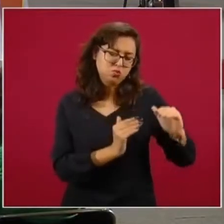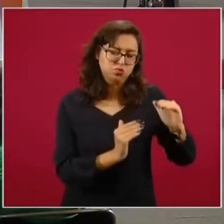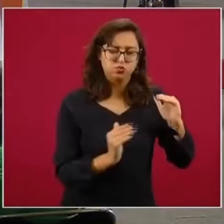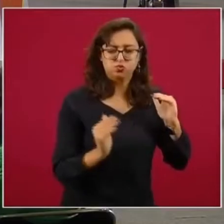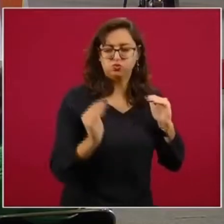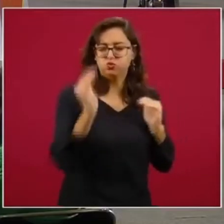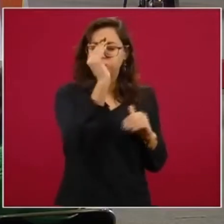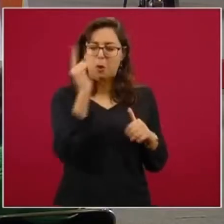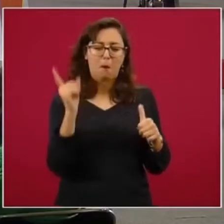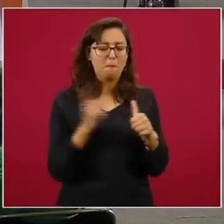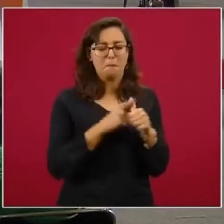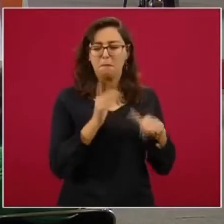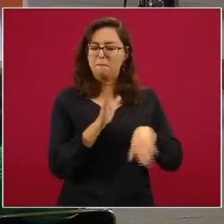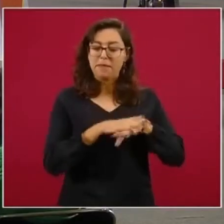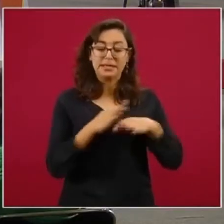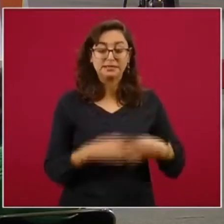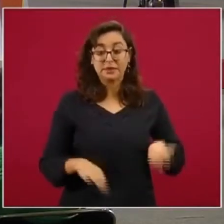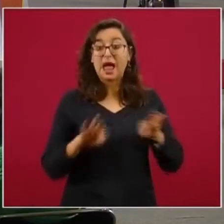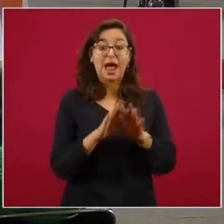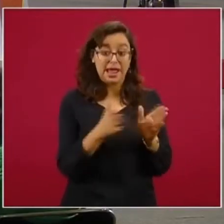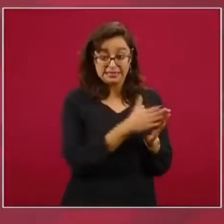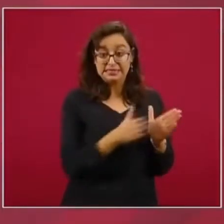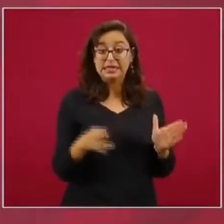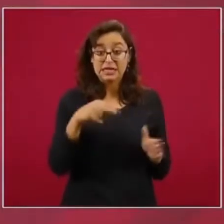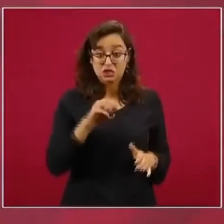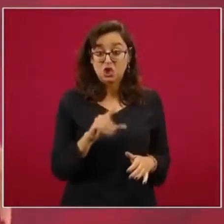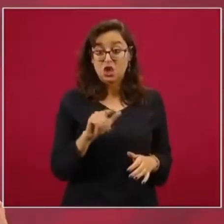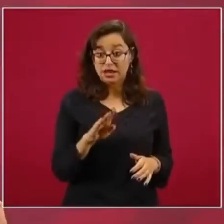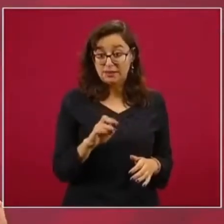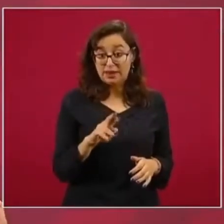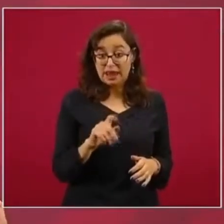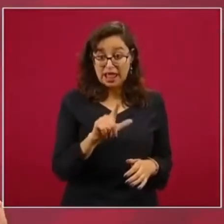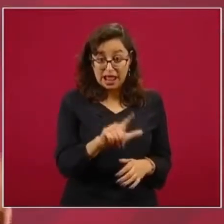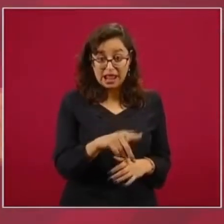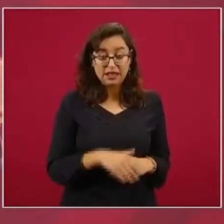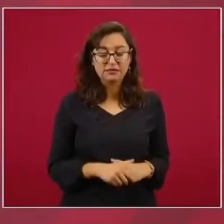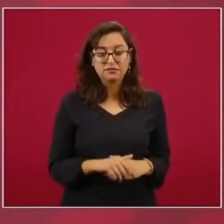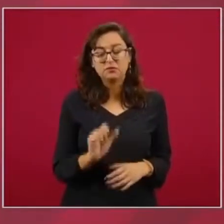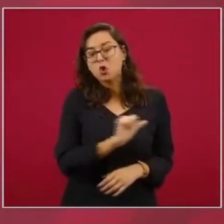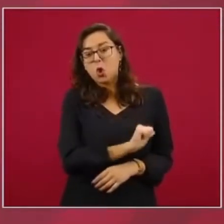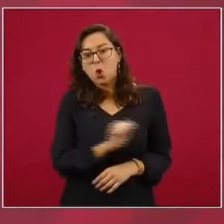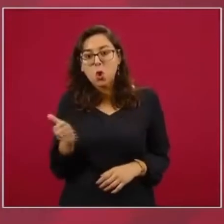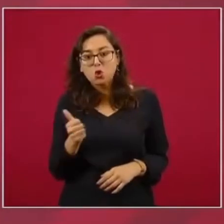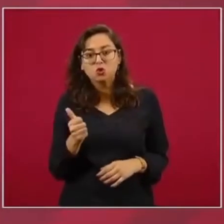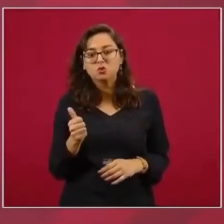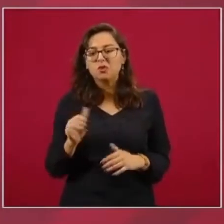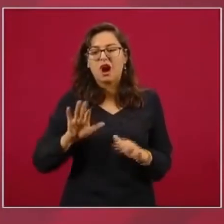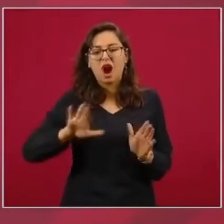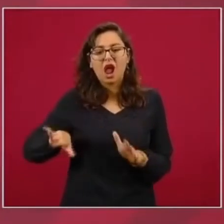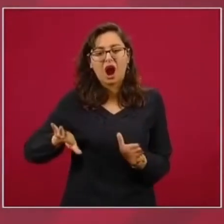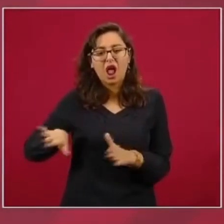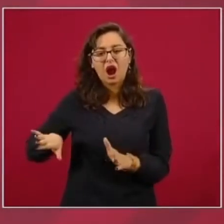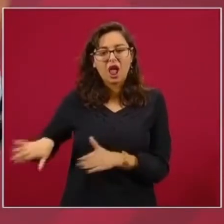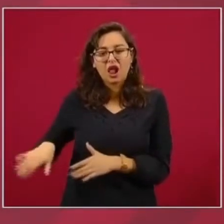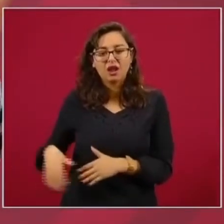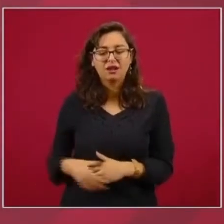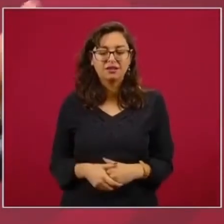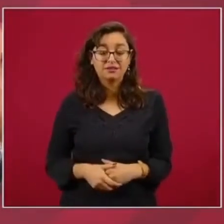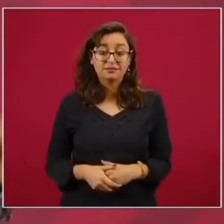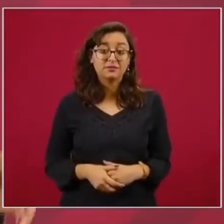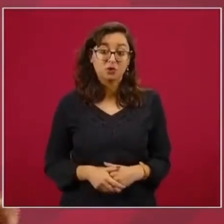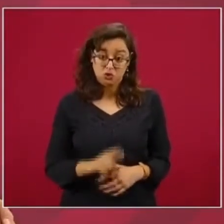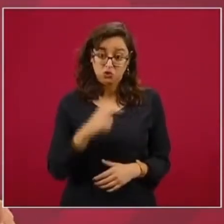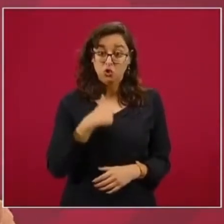característica del periodo neoliberal y se subordinó todo lo demás. Yo he llegado aquí a decir que para ser un buen